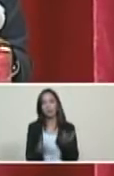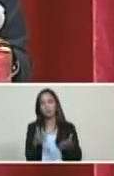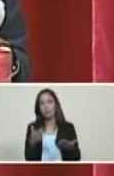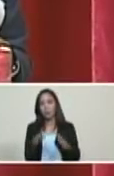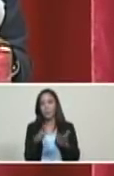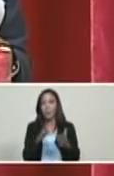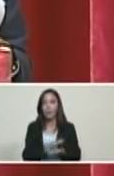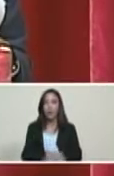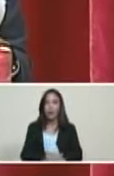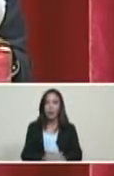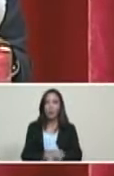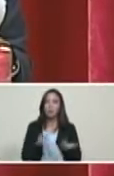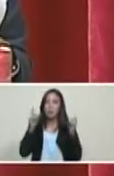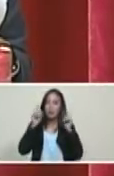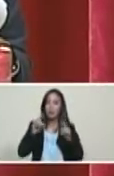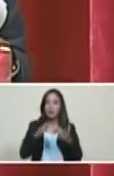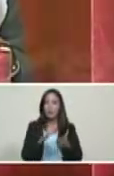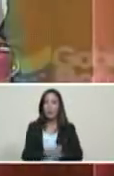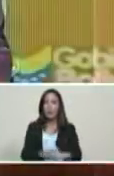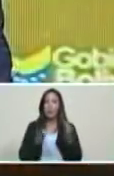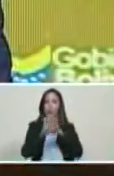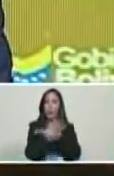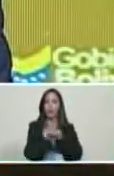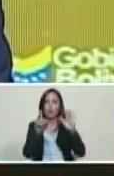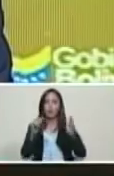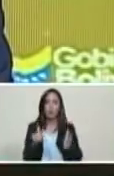se encuentra en formación